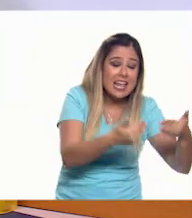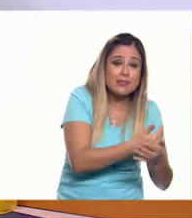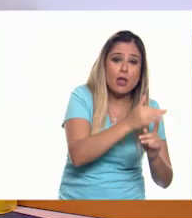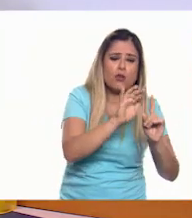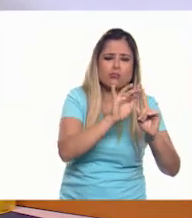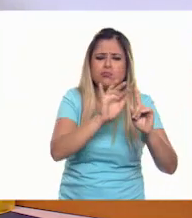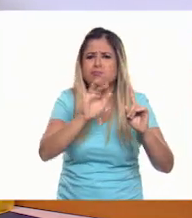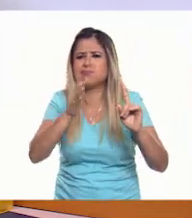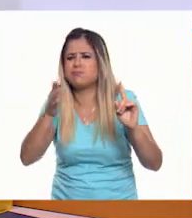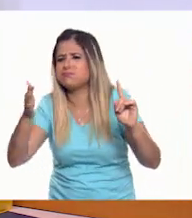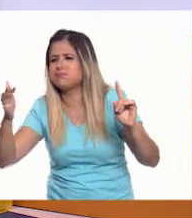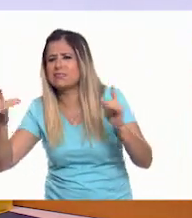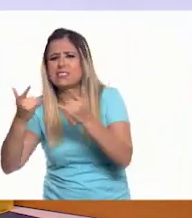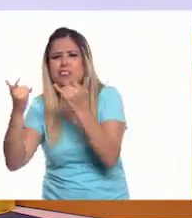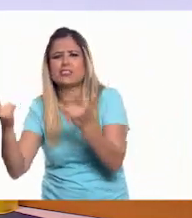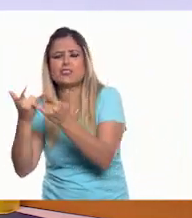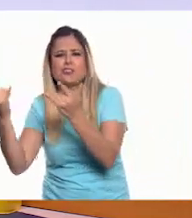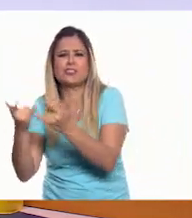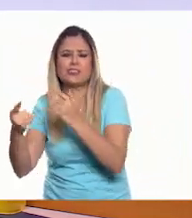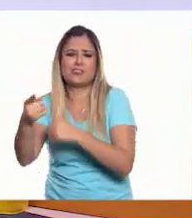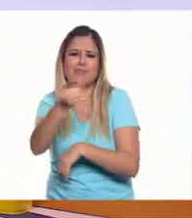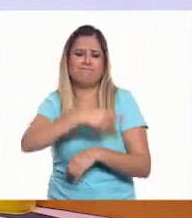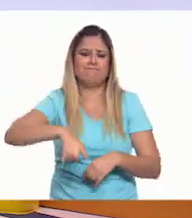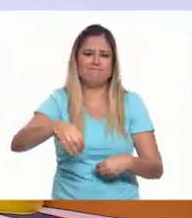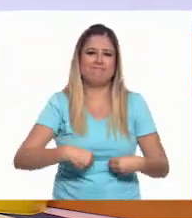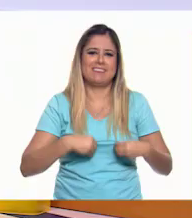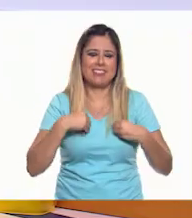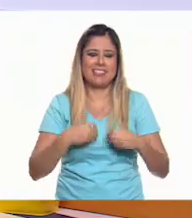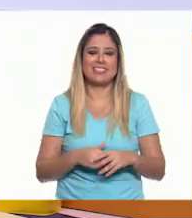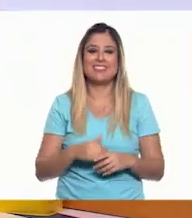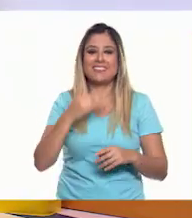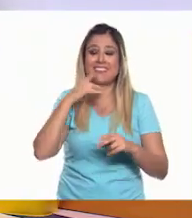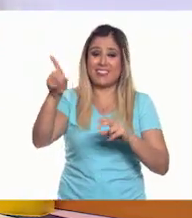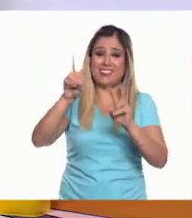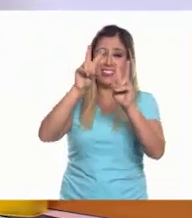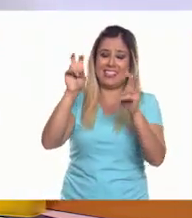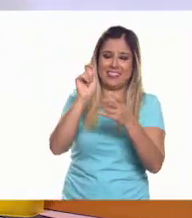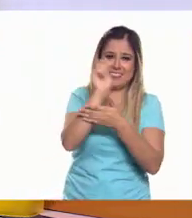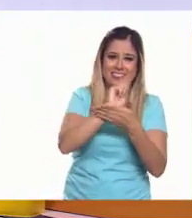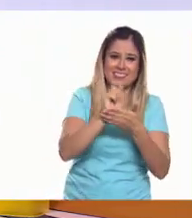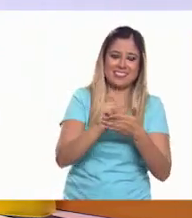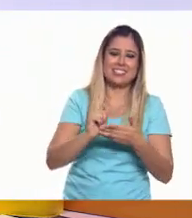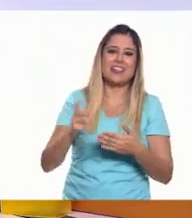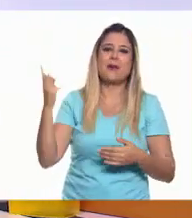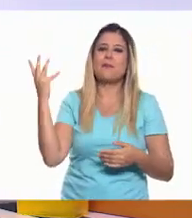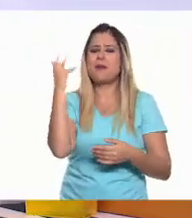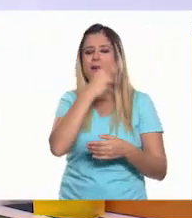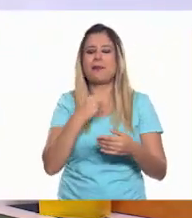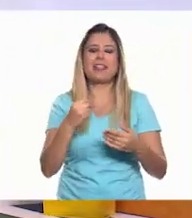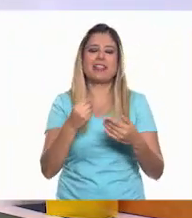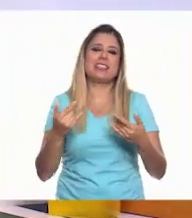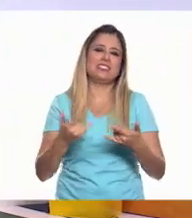nacimiento comienza a desarrollarse nuestra historia. Ahí está. Ah, muy bien. Ponle tu título, Eric. La Maravillosa Historia de